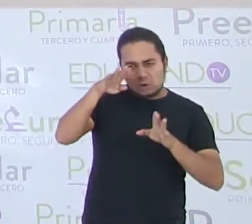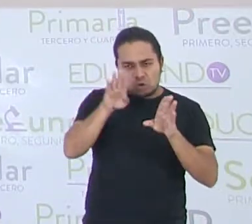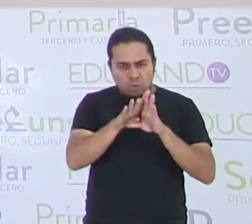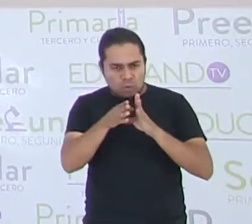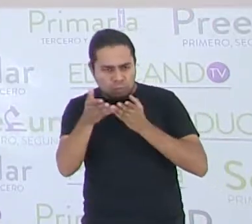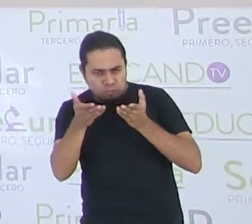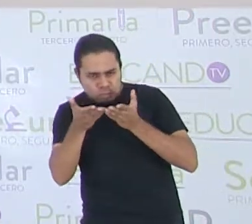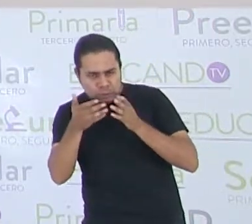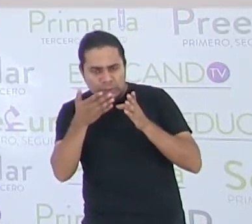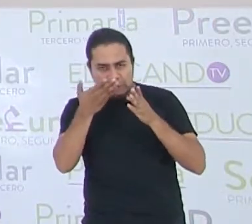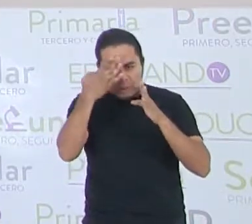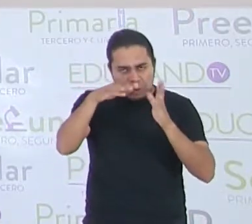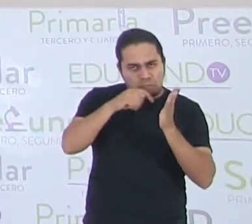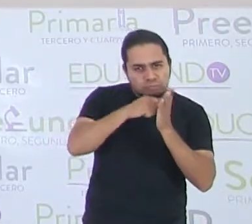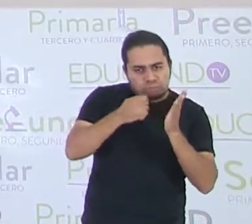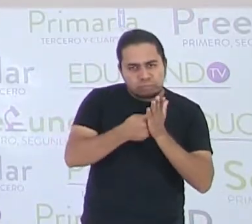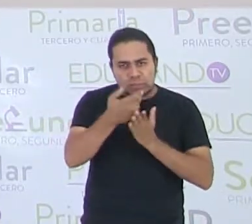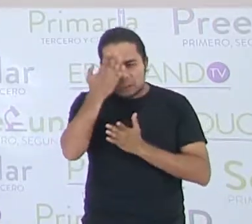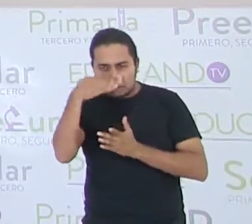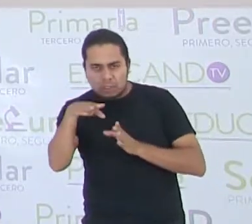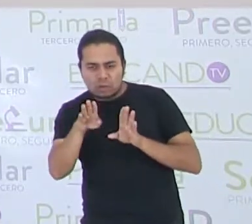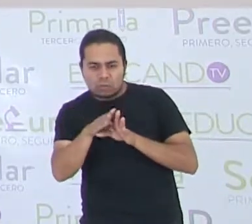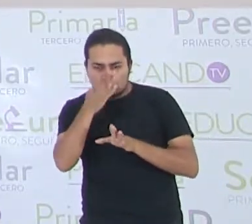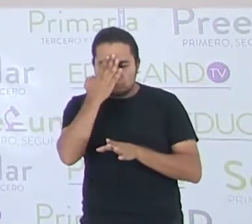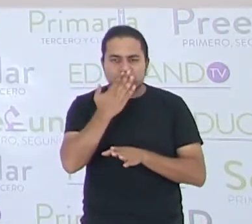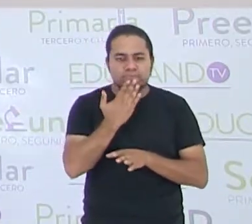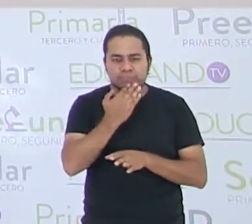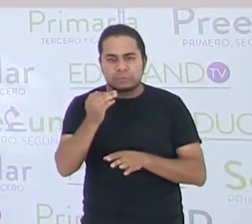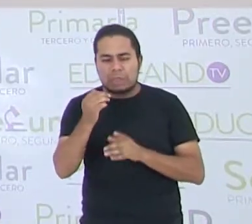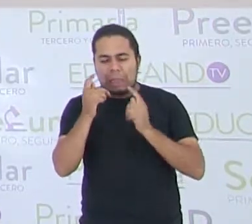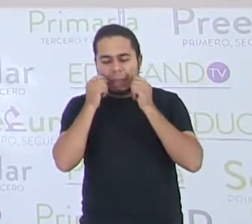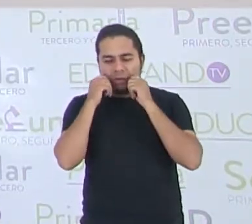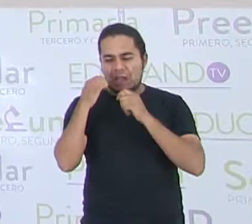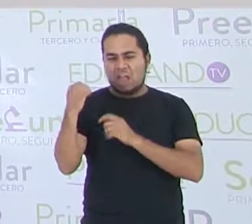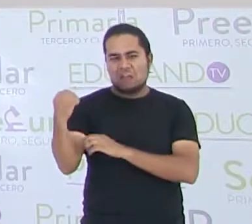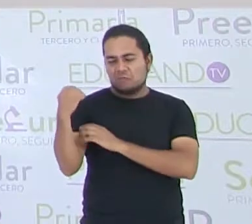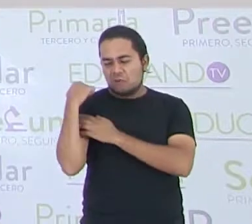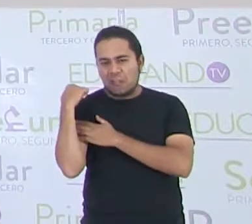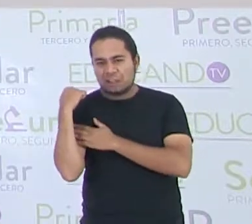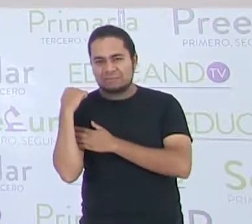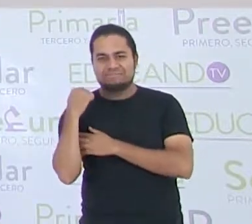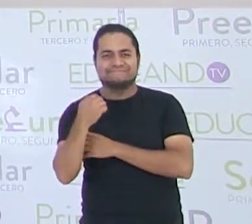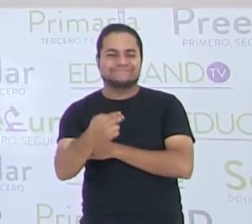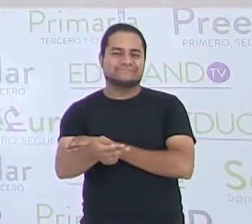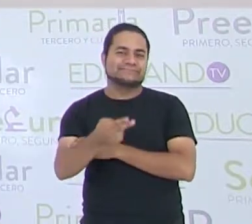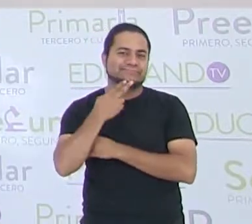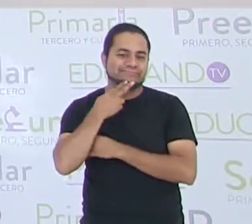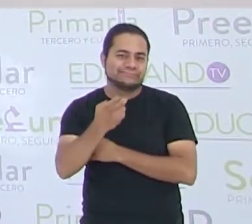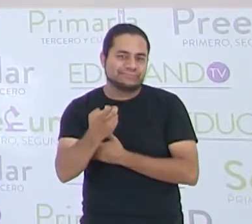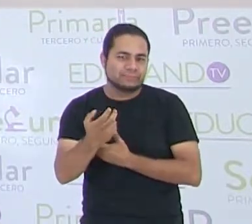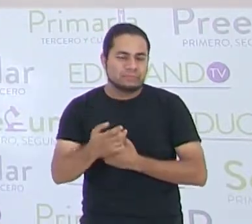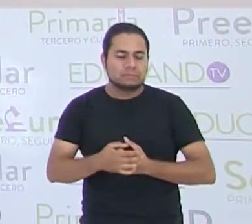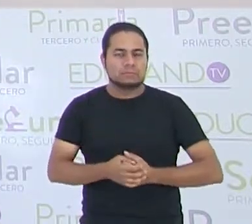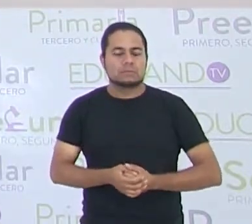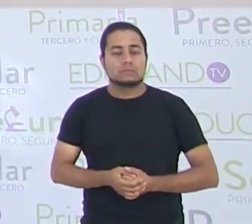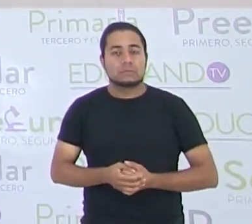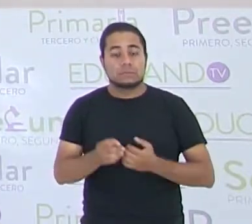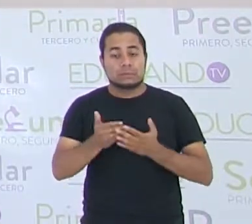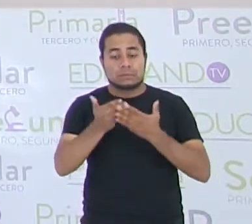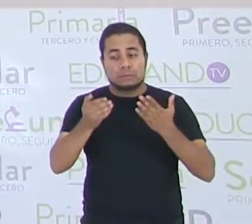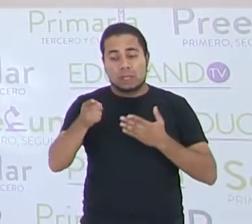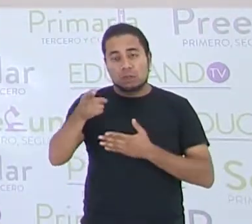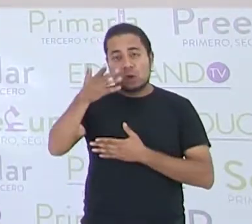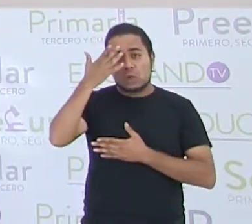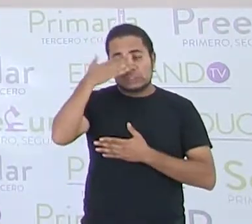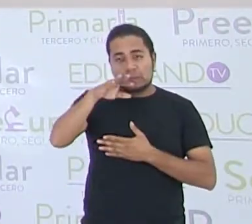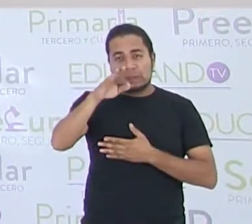tener tácticas, tener habilidades, a tener mucha fuerza. Bueno, ahora que ya tenemos